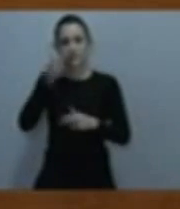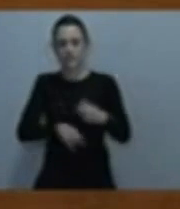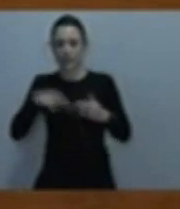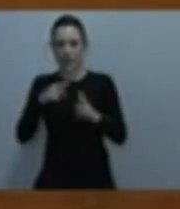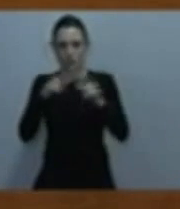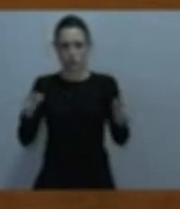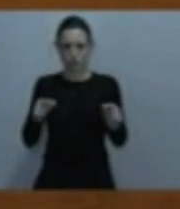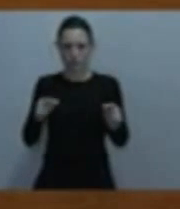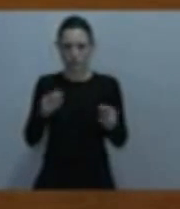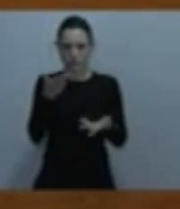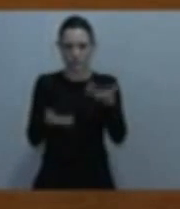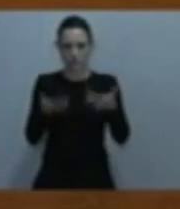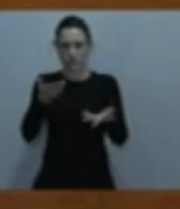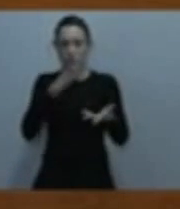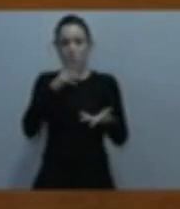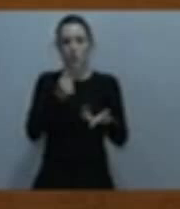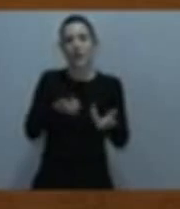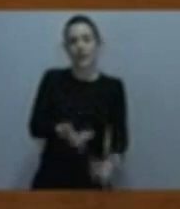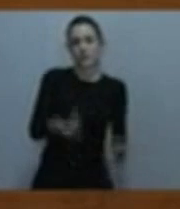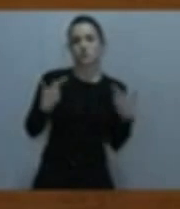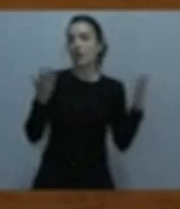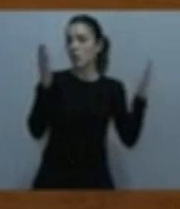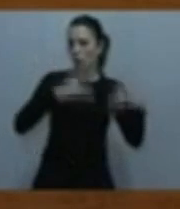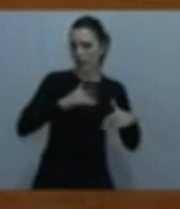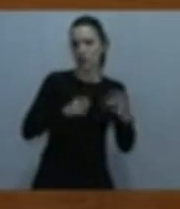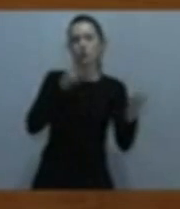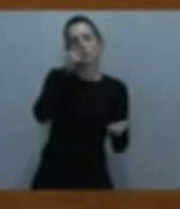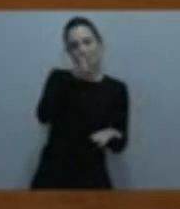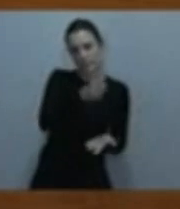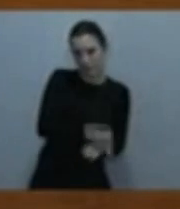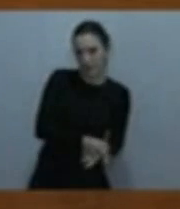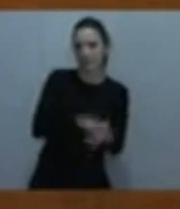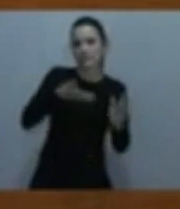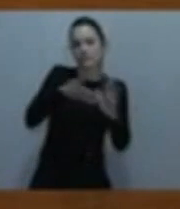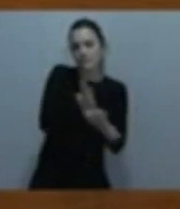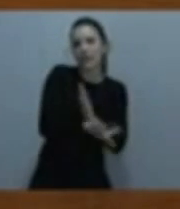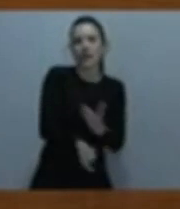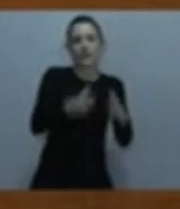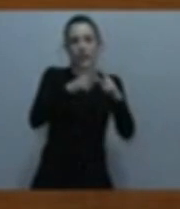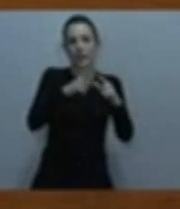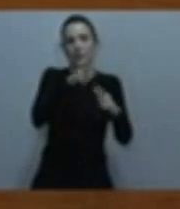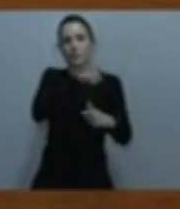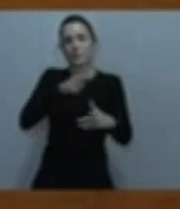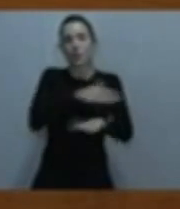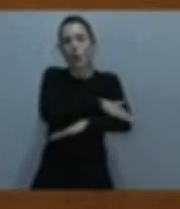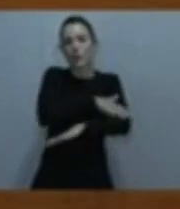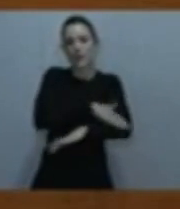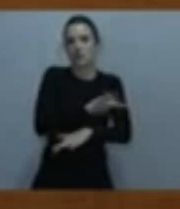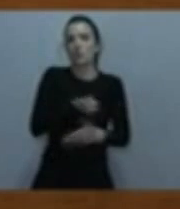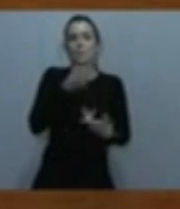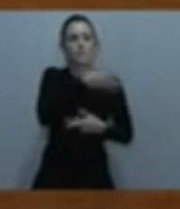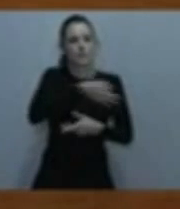Asturias. La irresponsabilidad, una vez más, de no estar a la altura de Asturias ni de los asturianos y